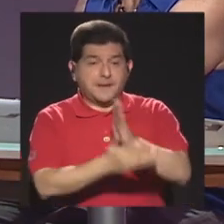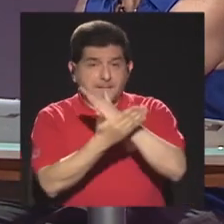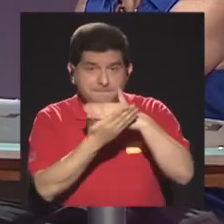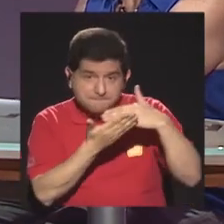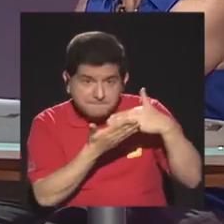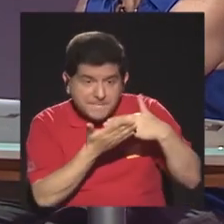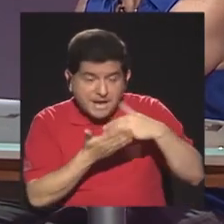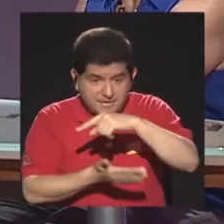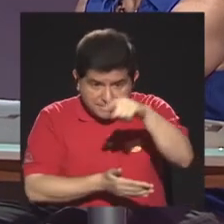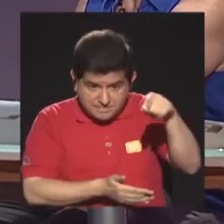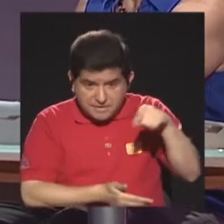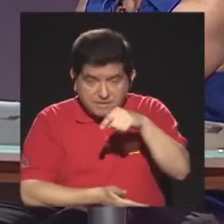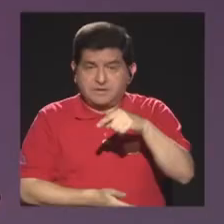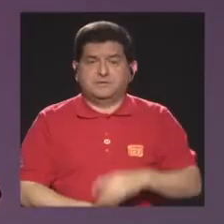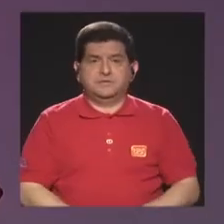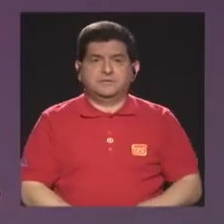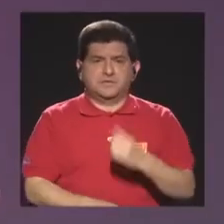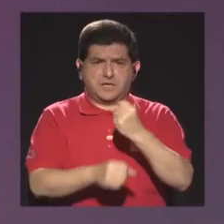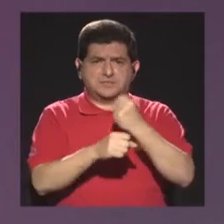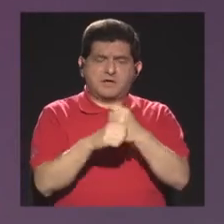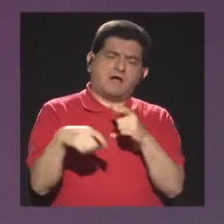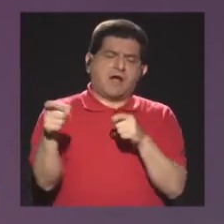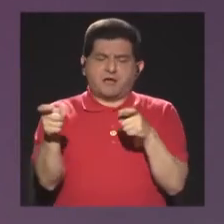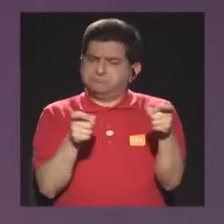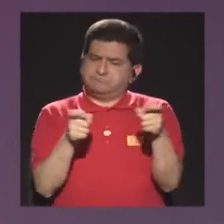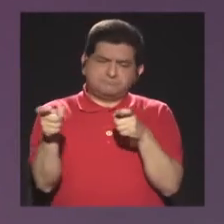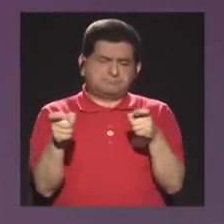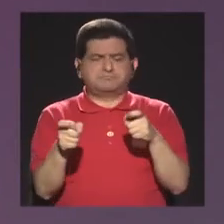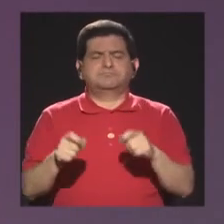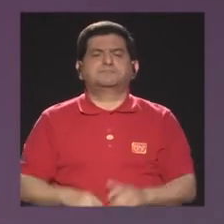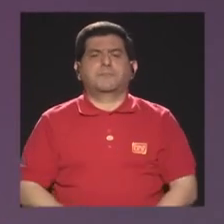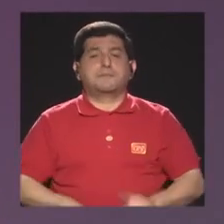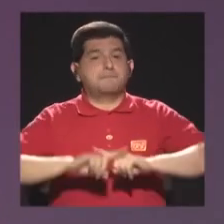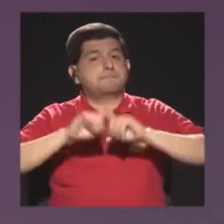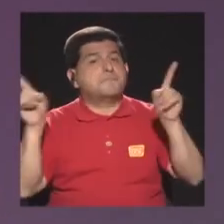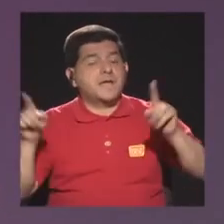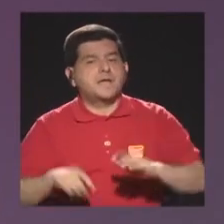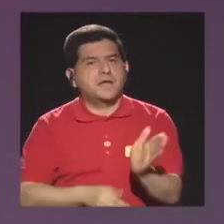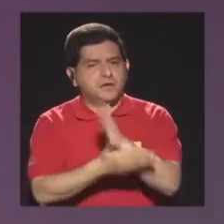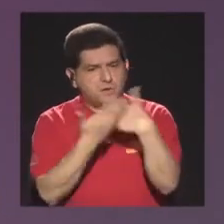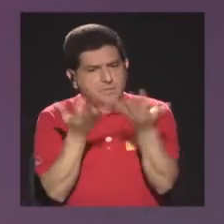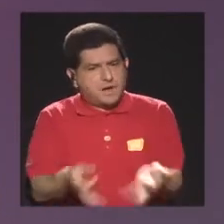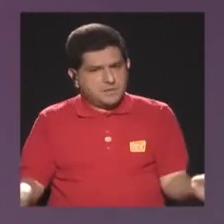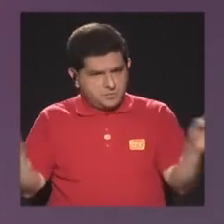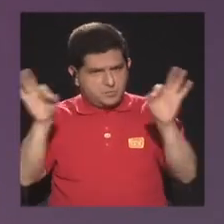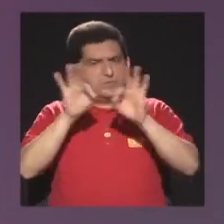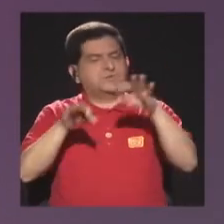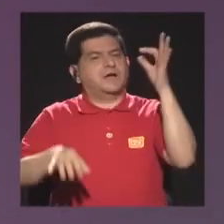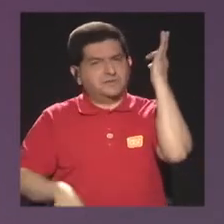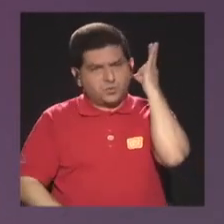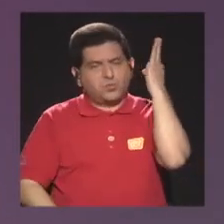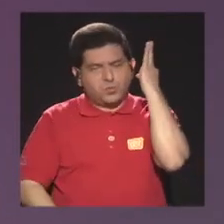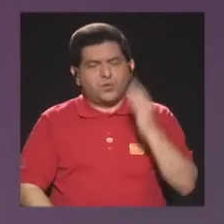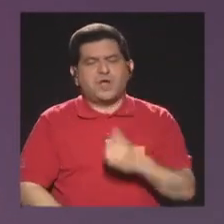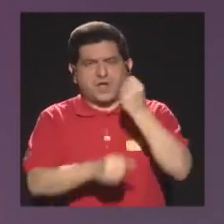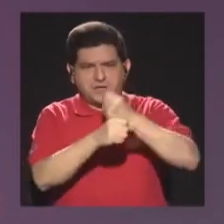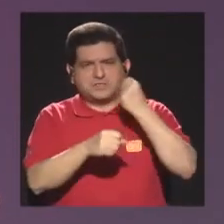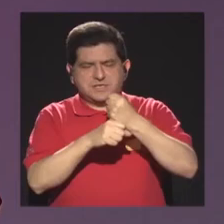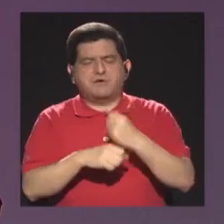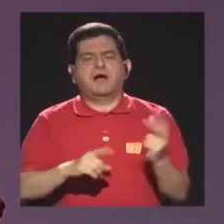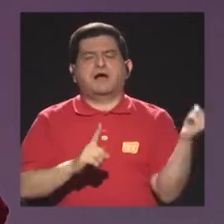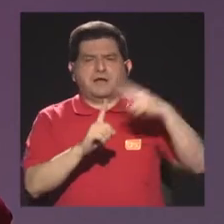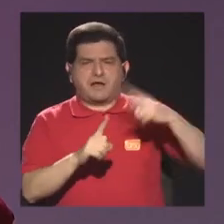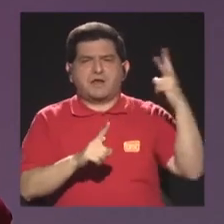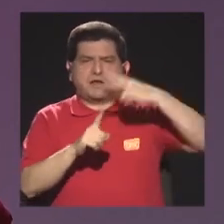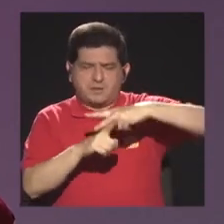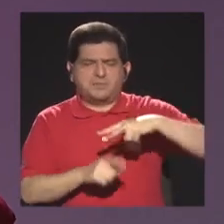está en lo administrativo, pero tenemos una buena presencia de mujeres en la parte operativa